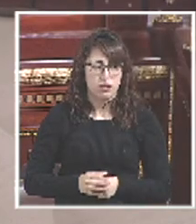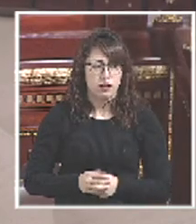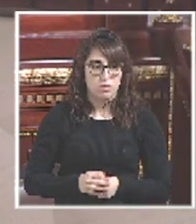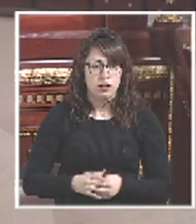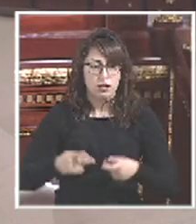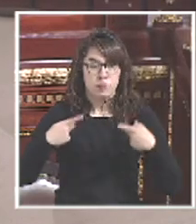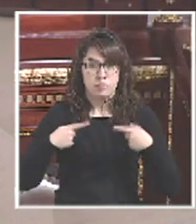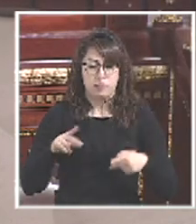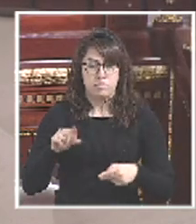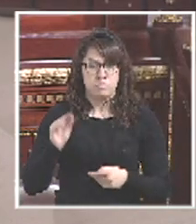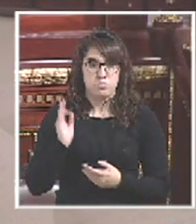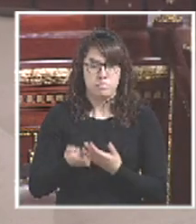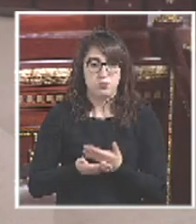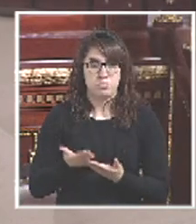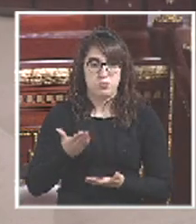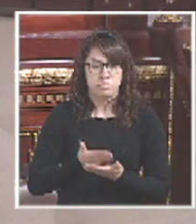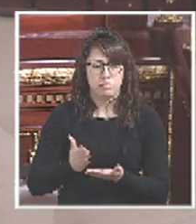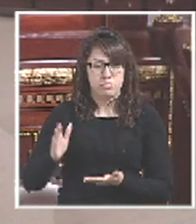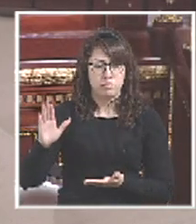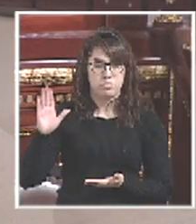Los que estén por la negativa.